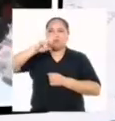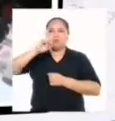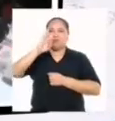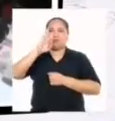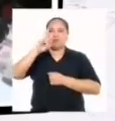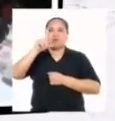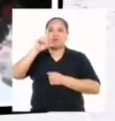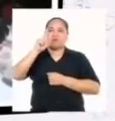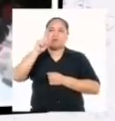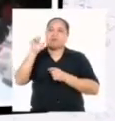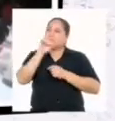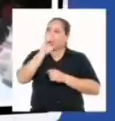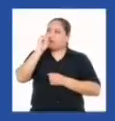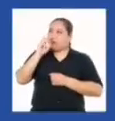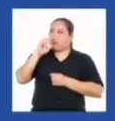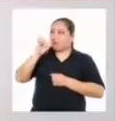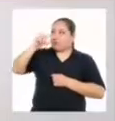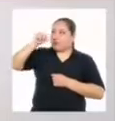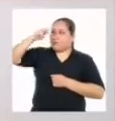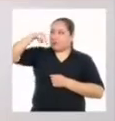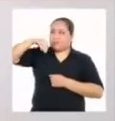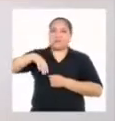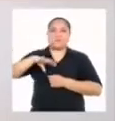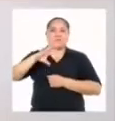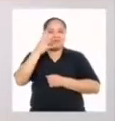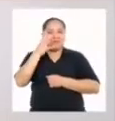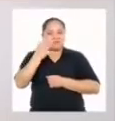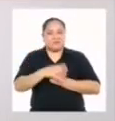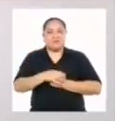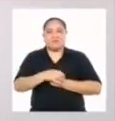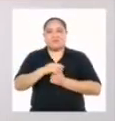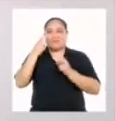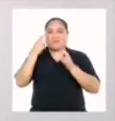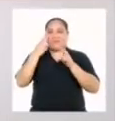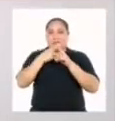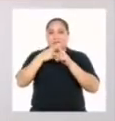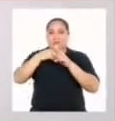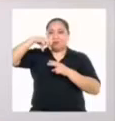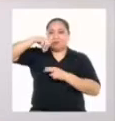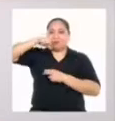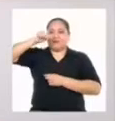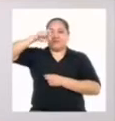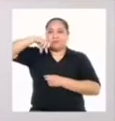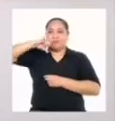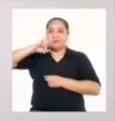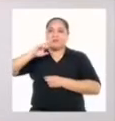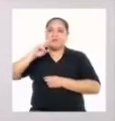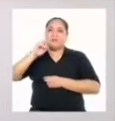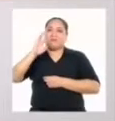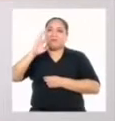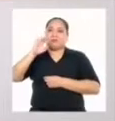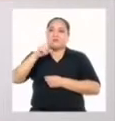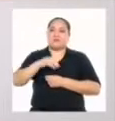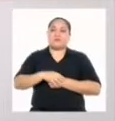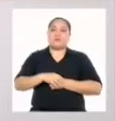es lo mismo que el origami? Más o menos, el término papiroflexia viene